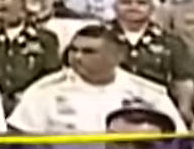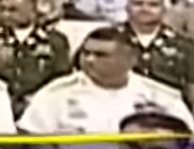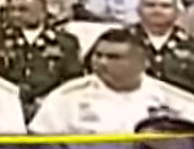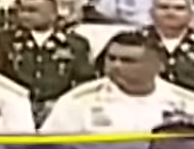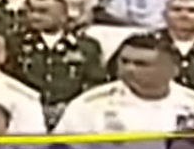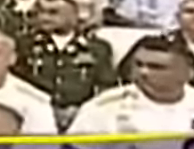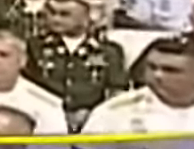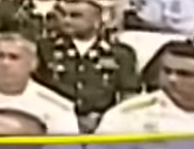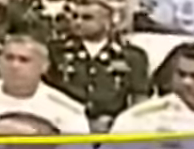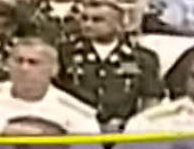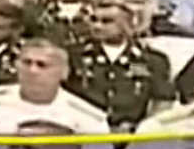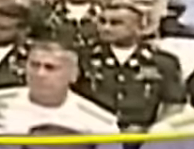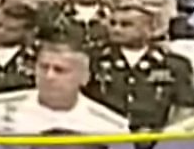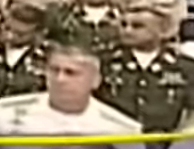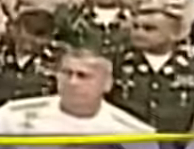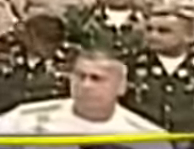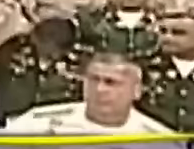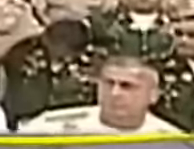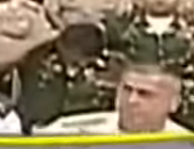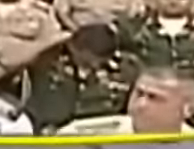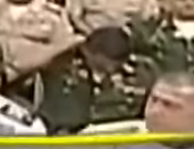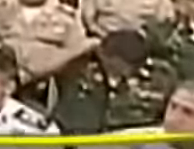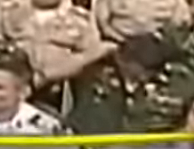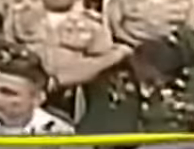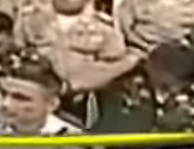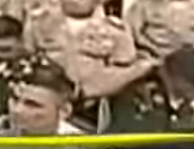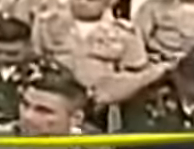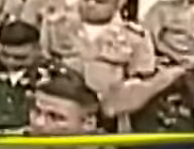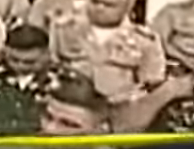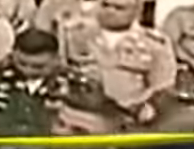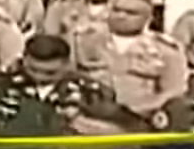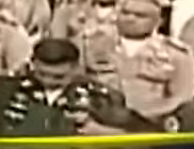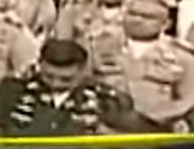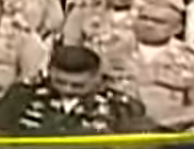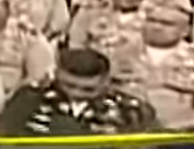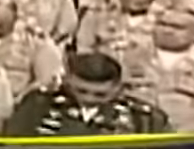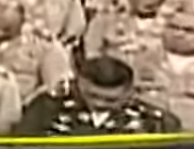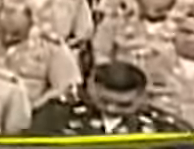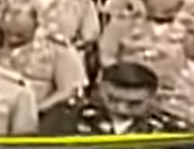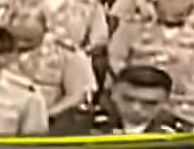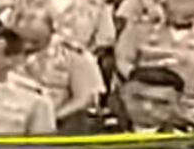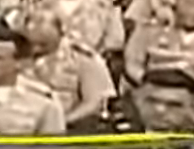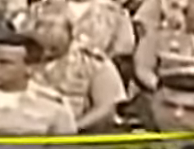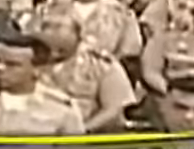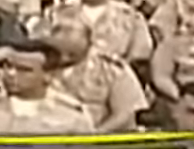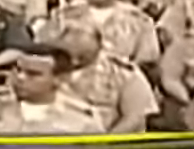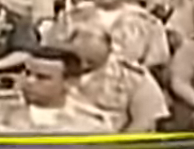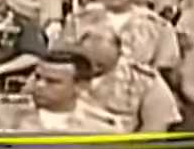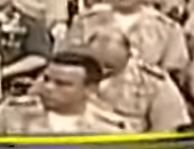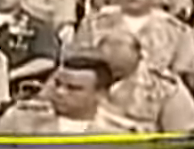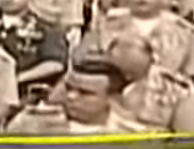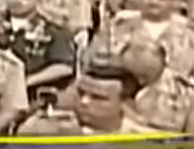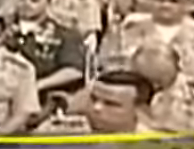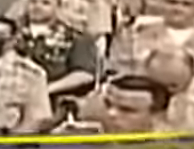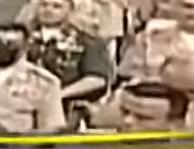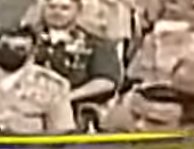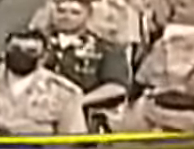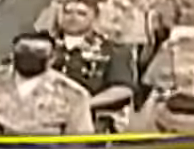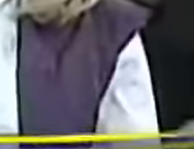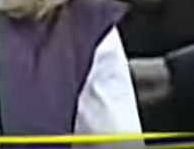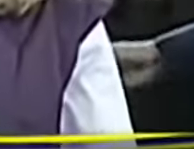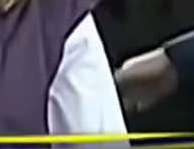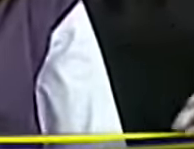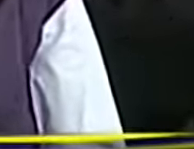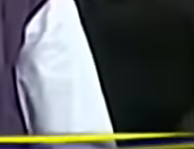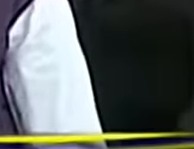presidente de la Asamblea Nacional, a la doctora Cilia Flores, primera combatiente de la República Bolivariana de